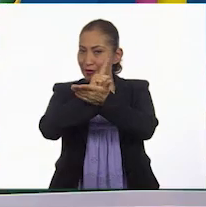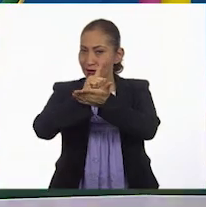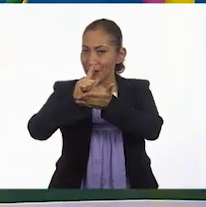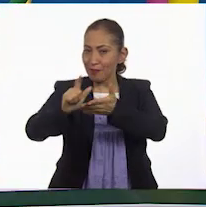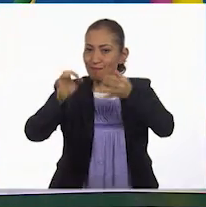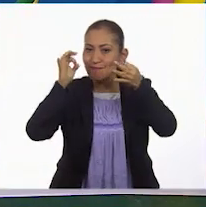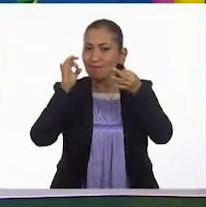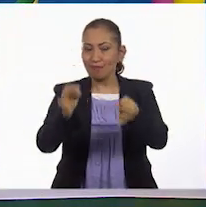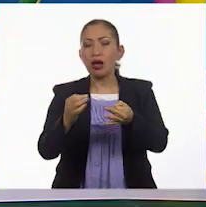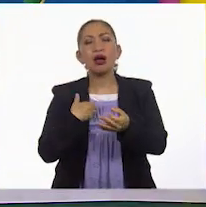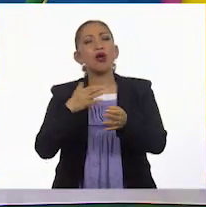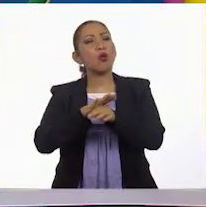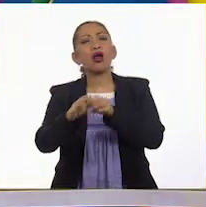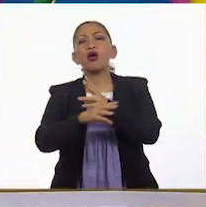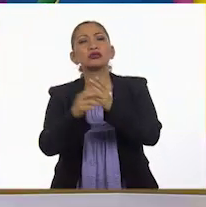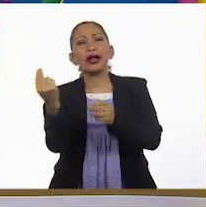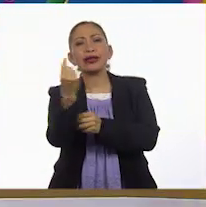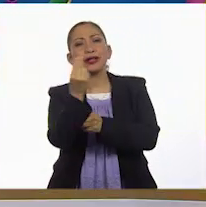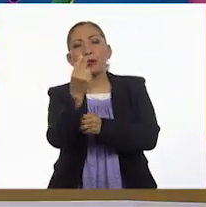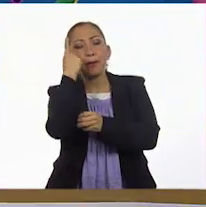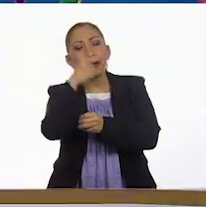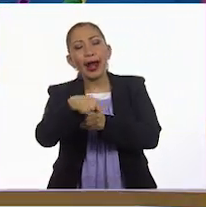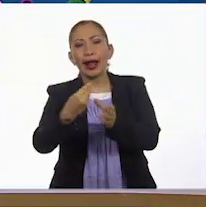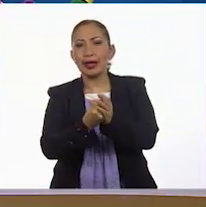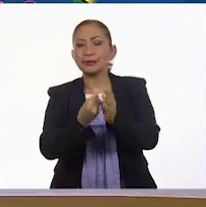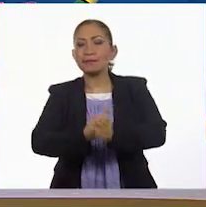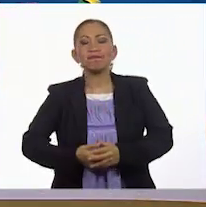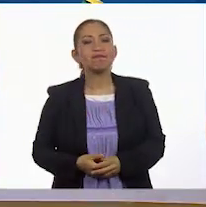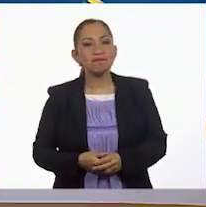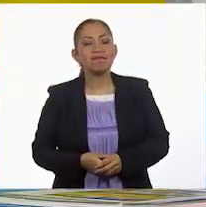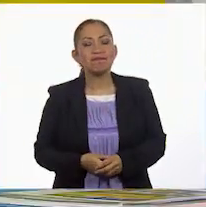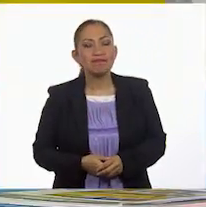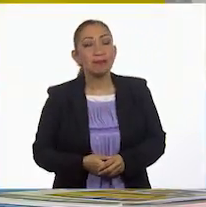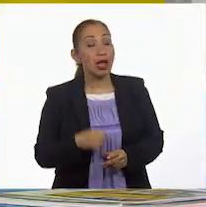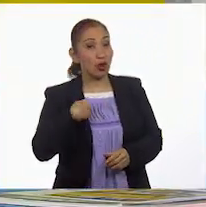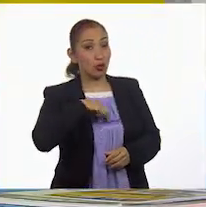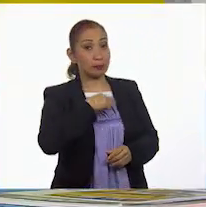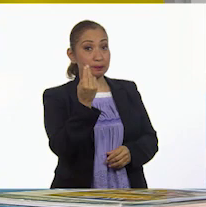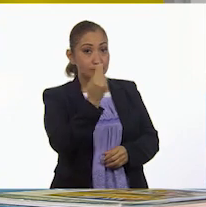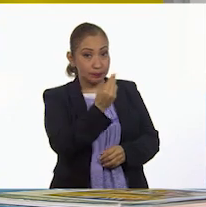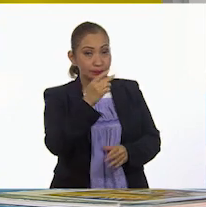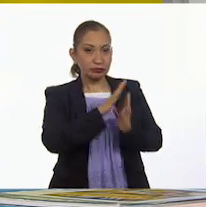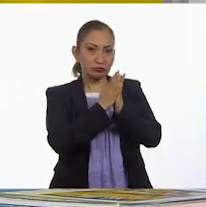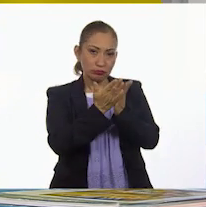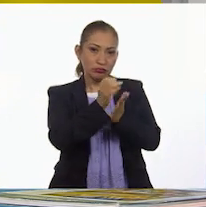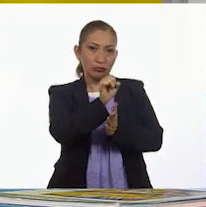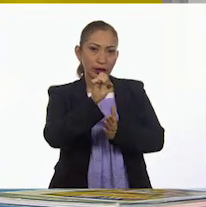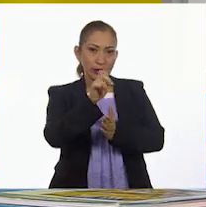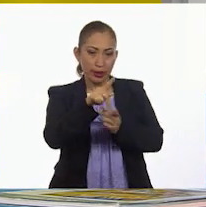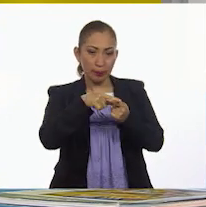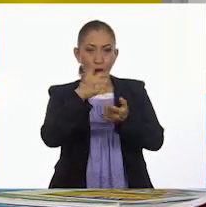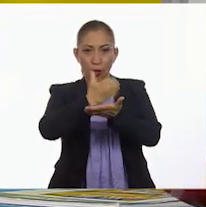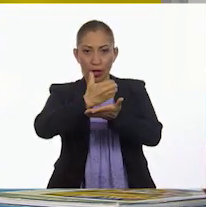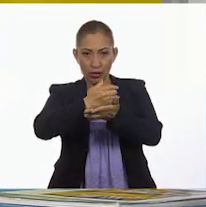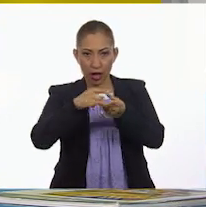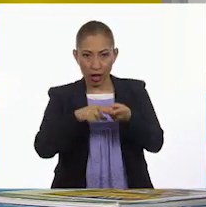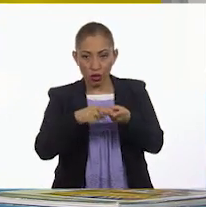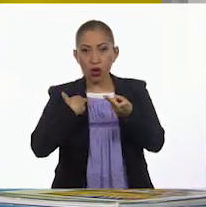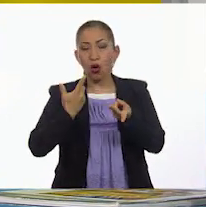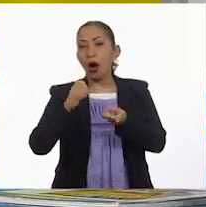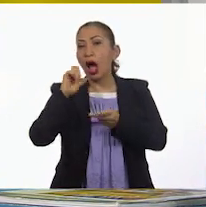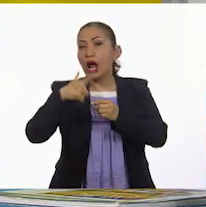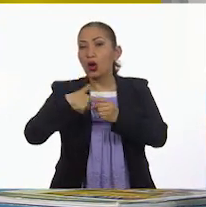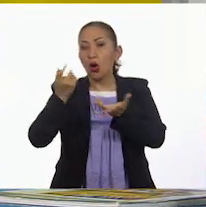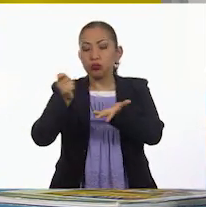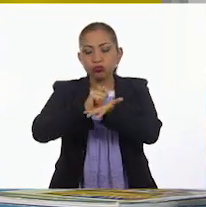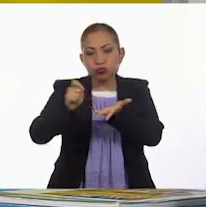completamente limpias, ¿qué materiales necesitamos para esta sesión? Bueno, vamos a necesitar tu libro de texto, tu cuaderno, algo con lo que